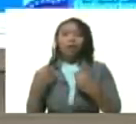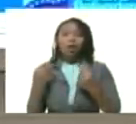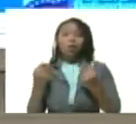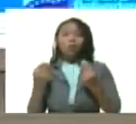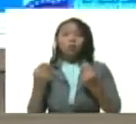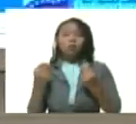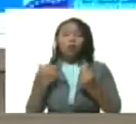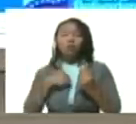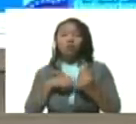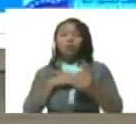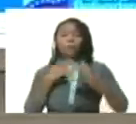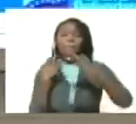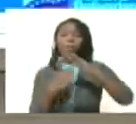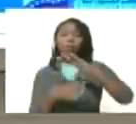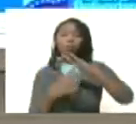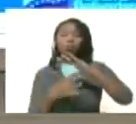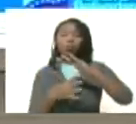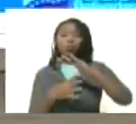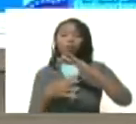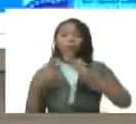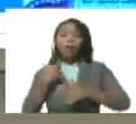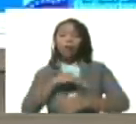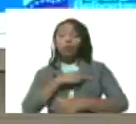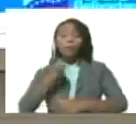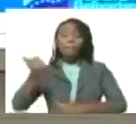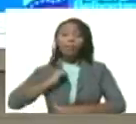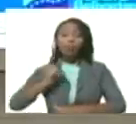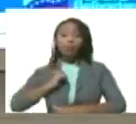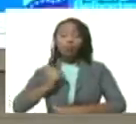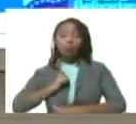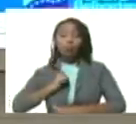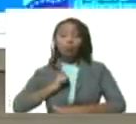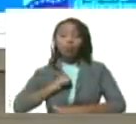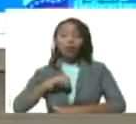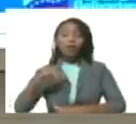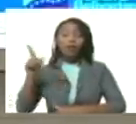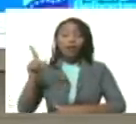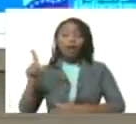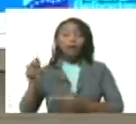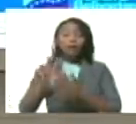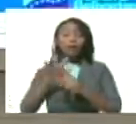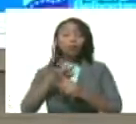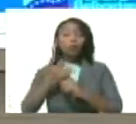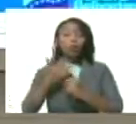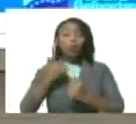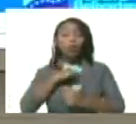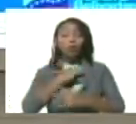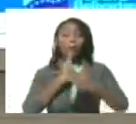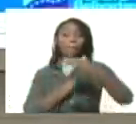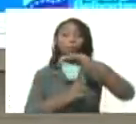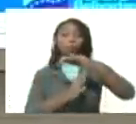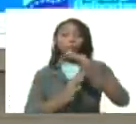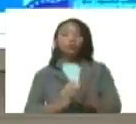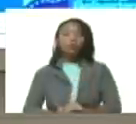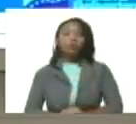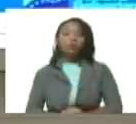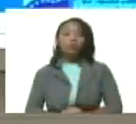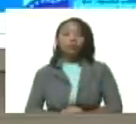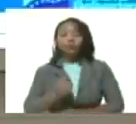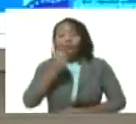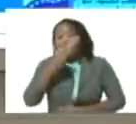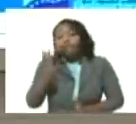económicamente de nuestros migrantes, para aprovecharse políticamente de la situación de nuestros migrantes. Y bueno,